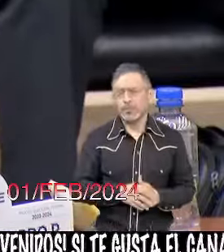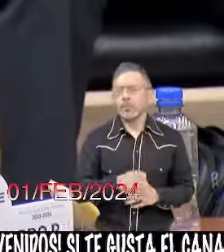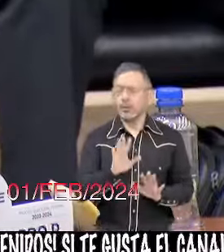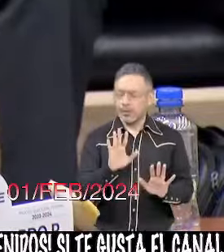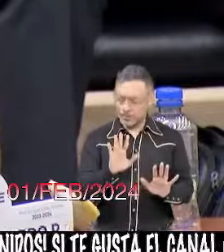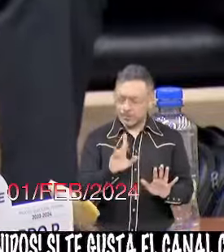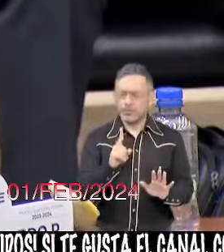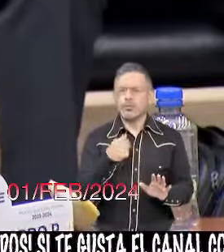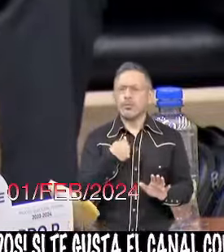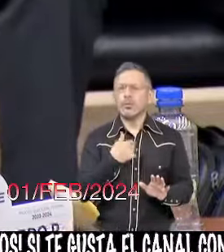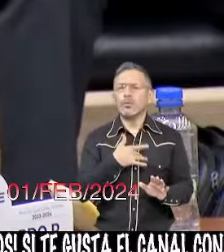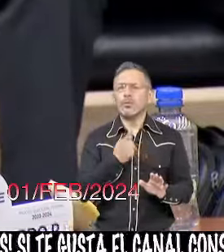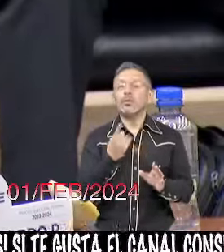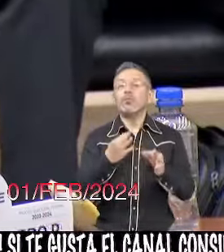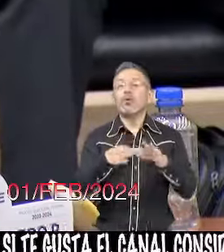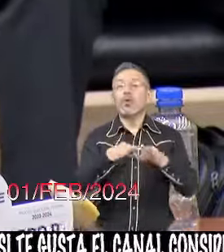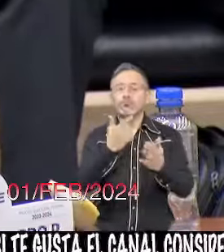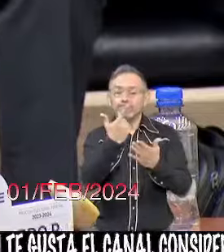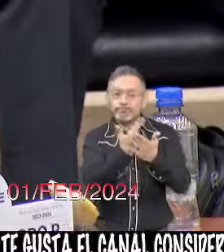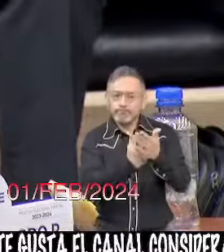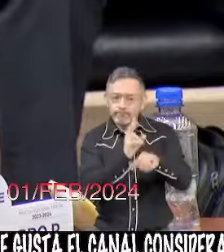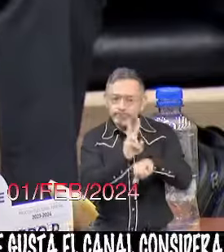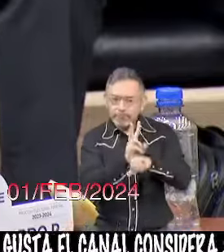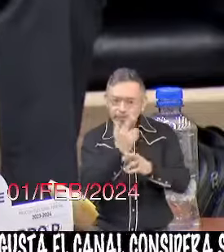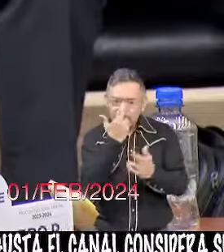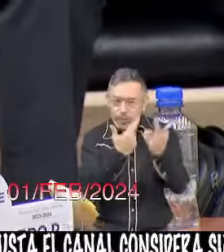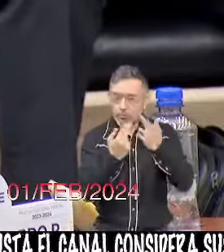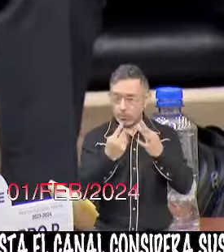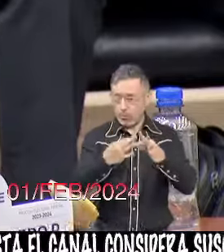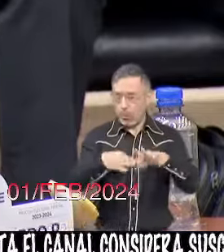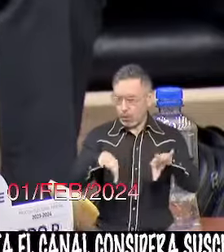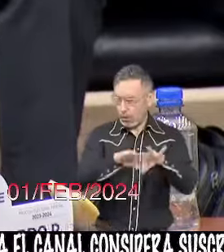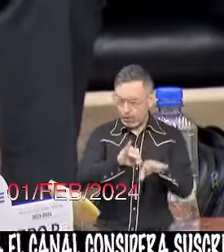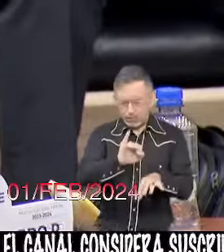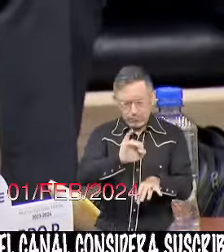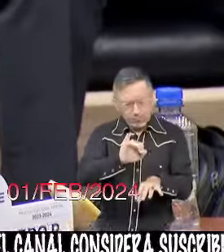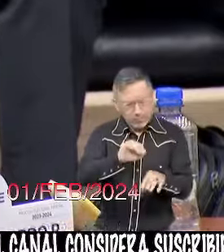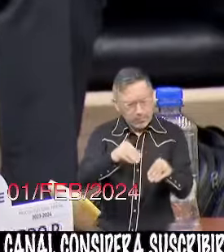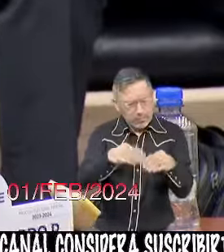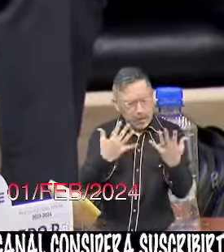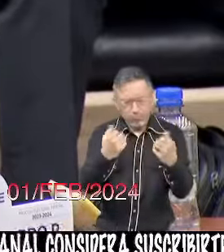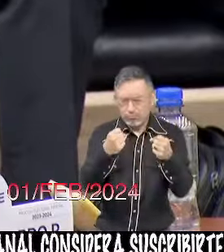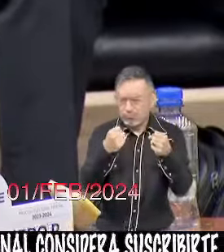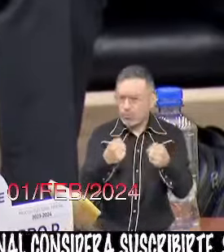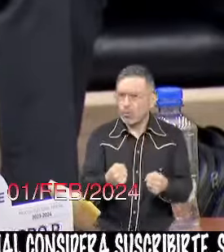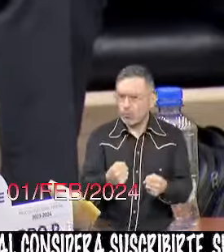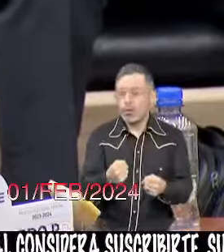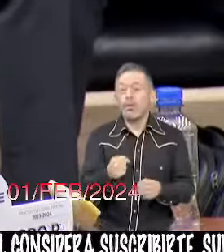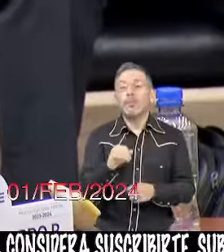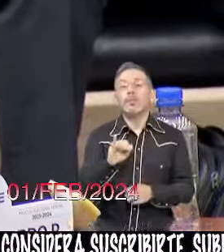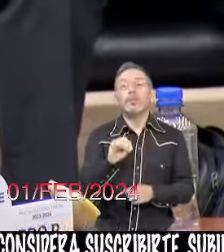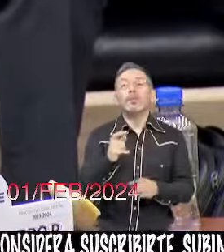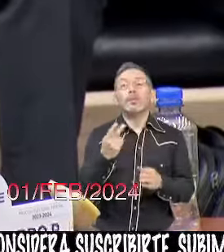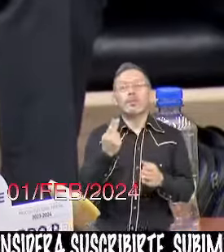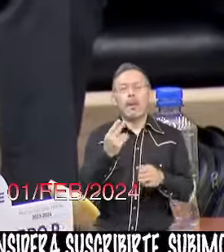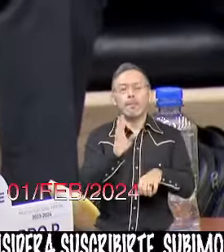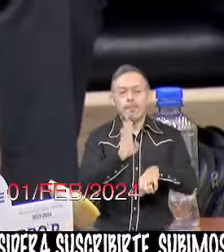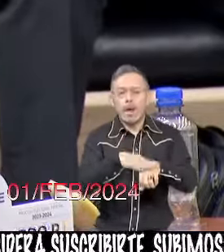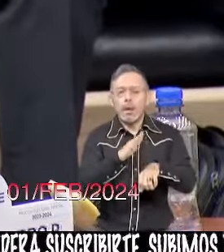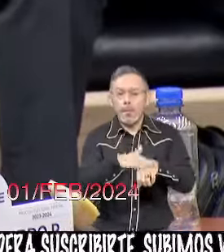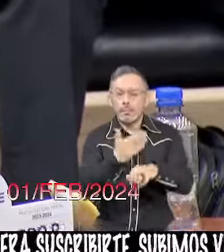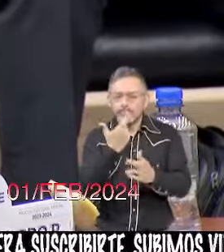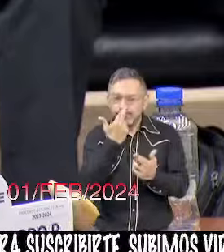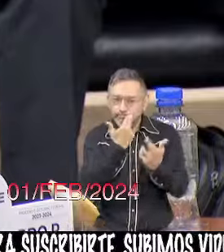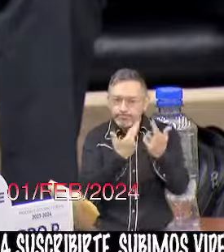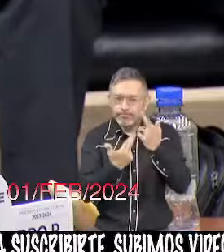muy importante la fiscalización y que deberíamos avanzar en la normatividad para que cada vez el ejercicio